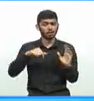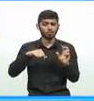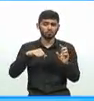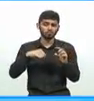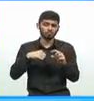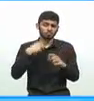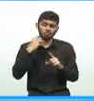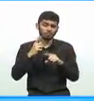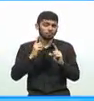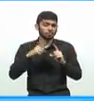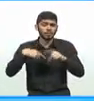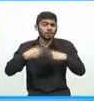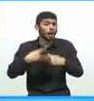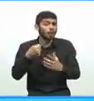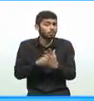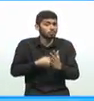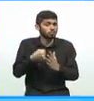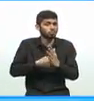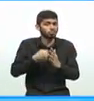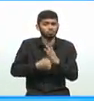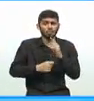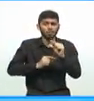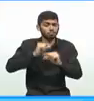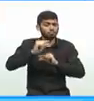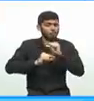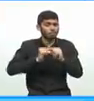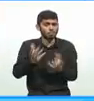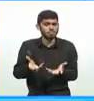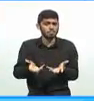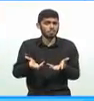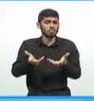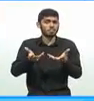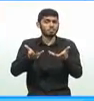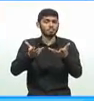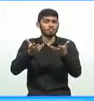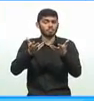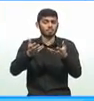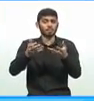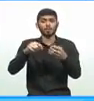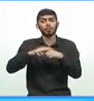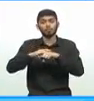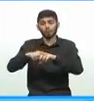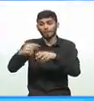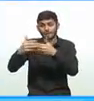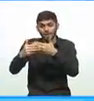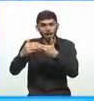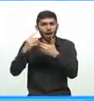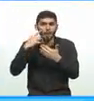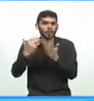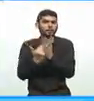en esta lucha de superarnos día a día para encontrarnos cada vez mejor en la última etapa del torneo, que es la más importante.